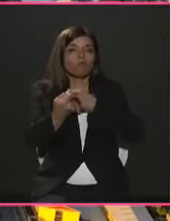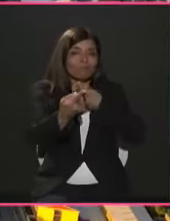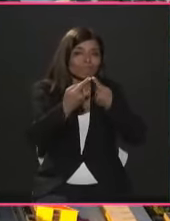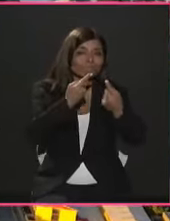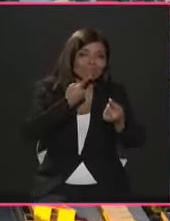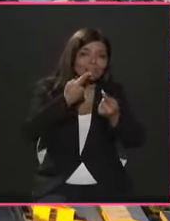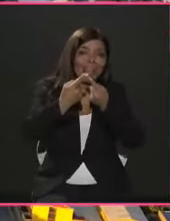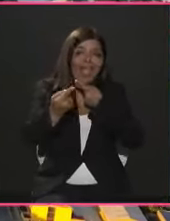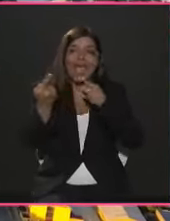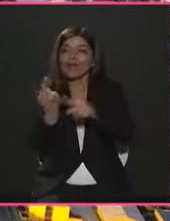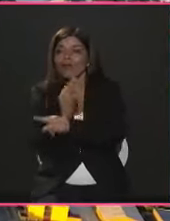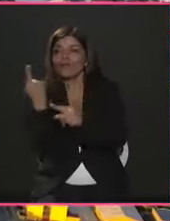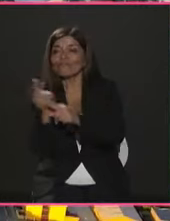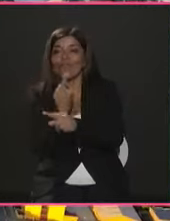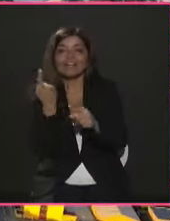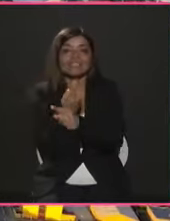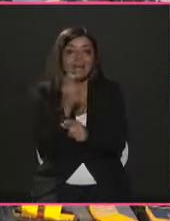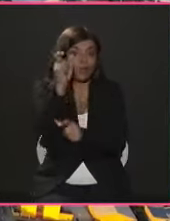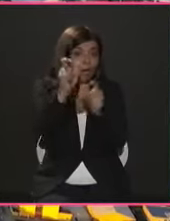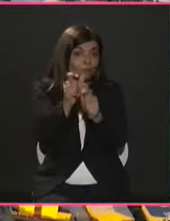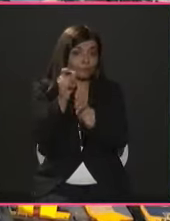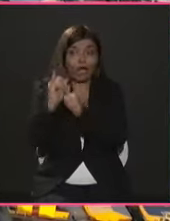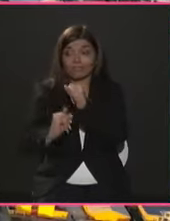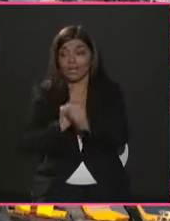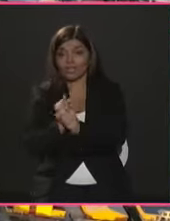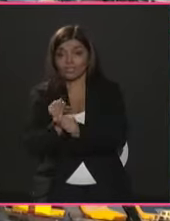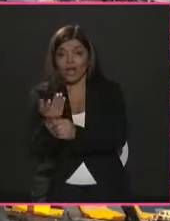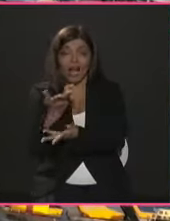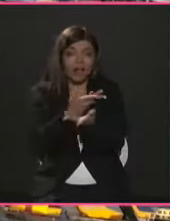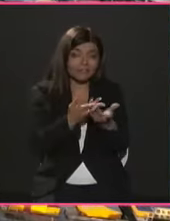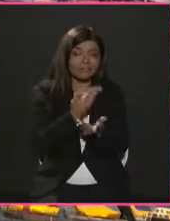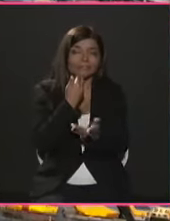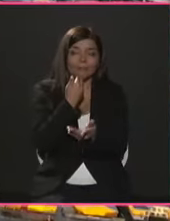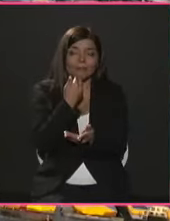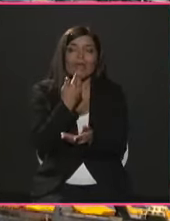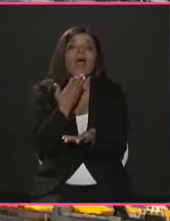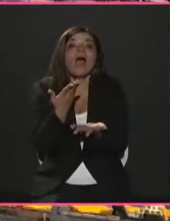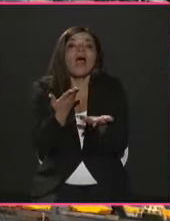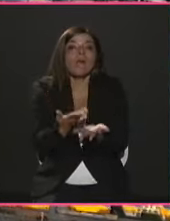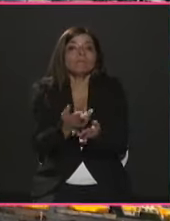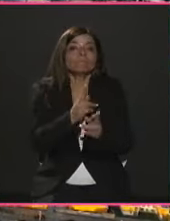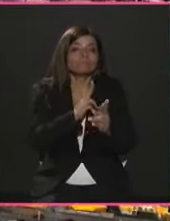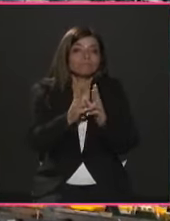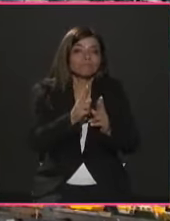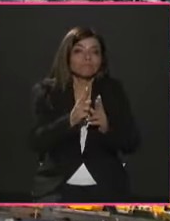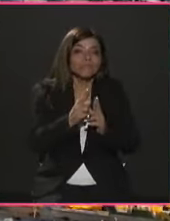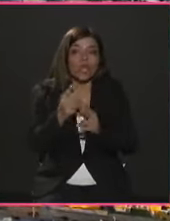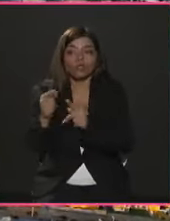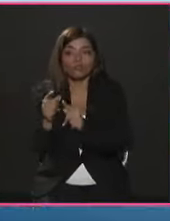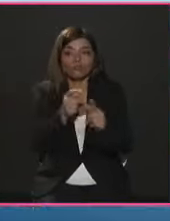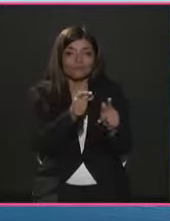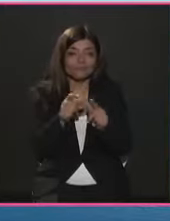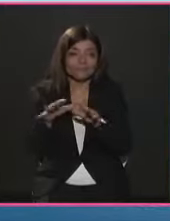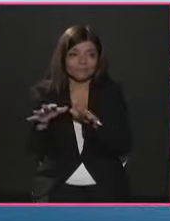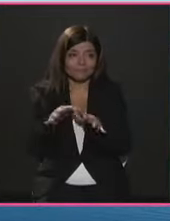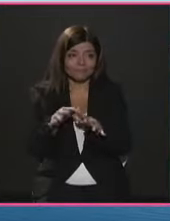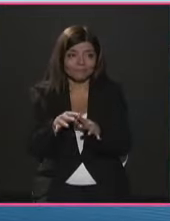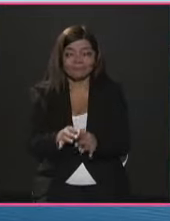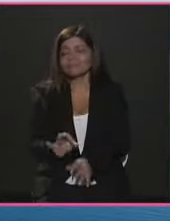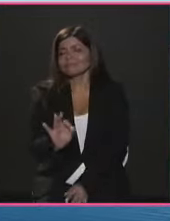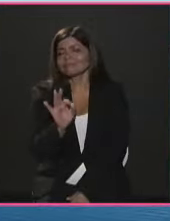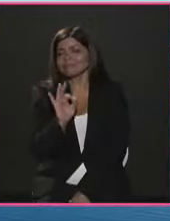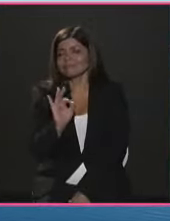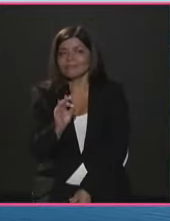eh con los distintos invitados eh Pero además pudimos interactuar con chat gtp Eh Así que